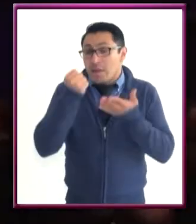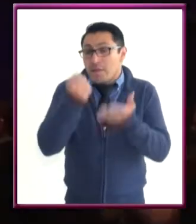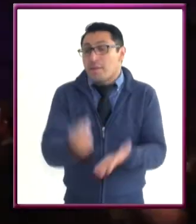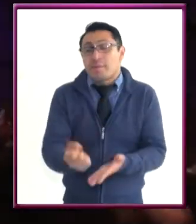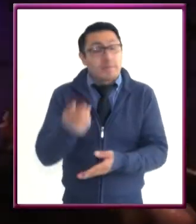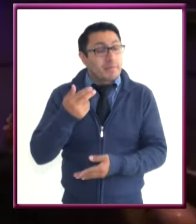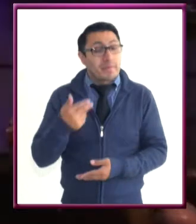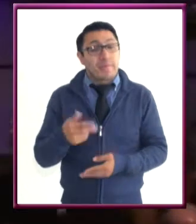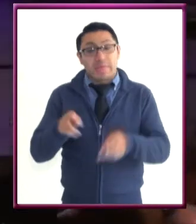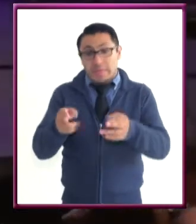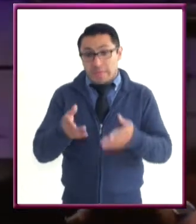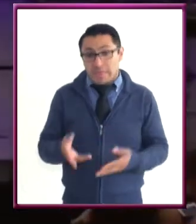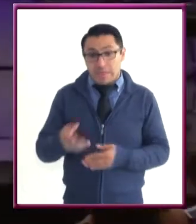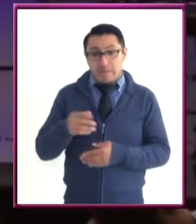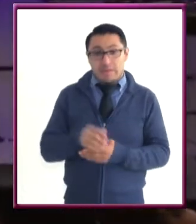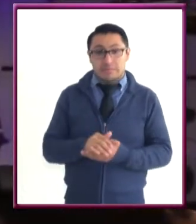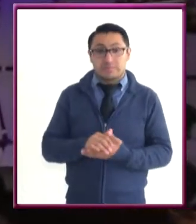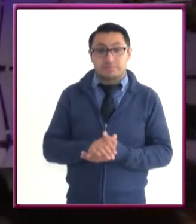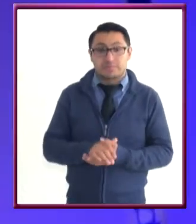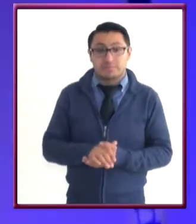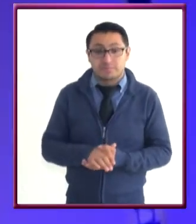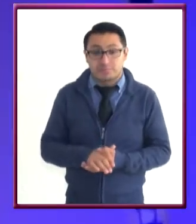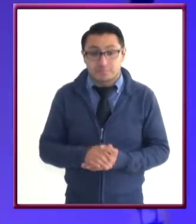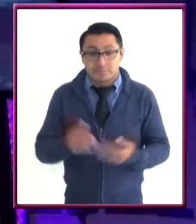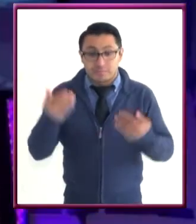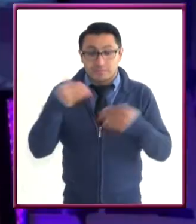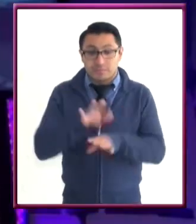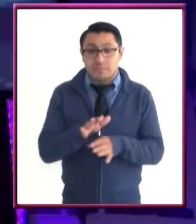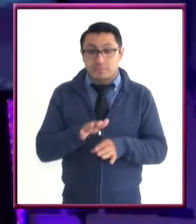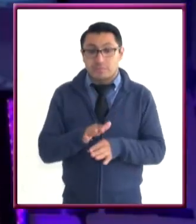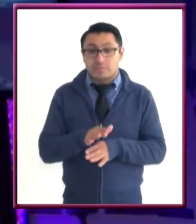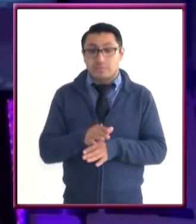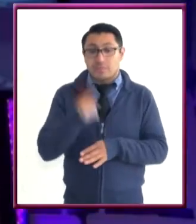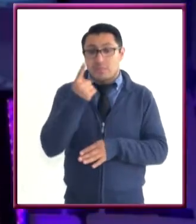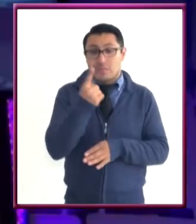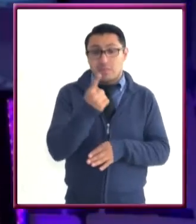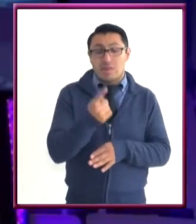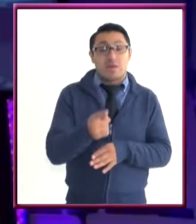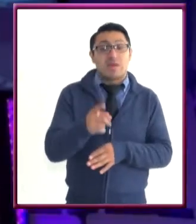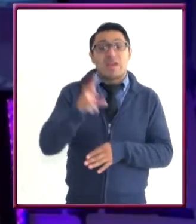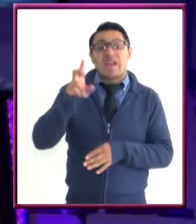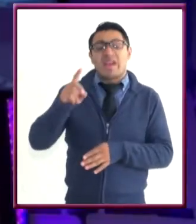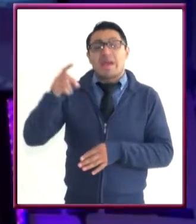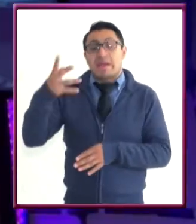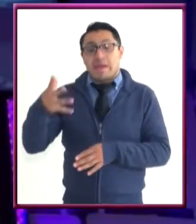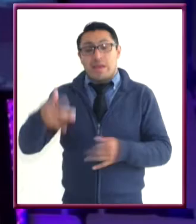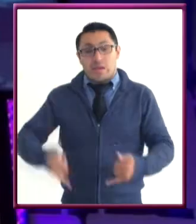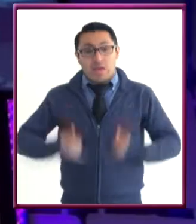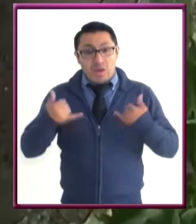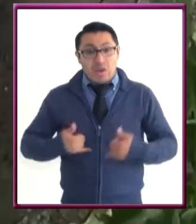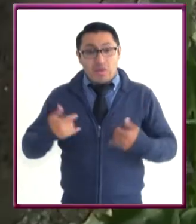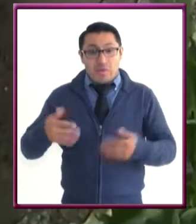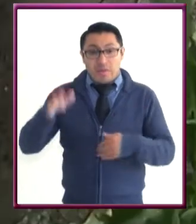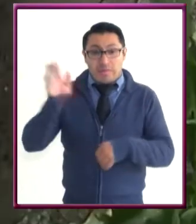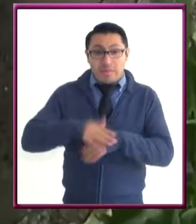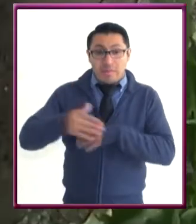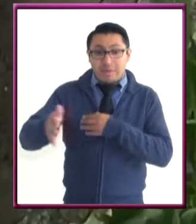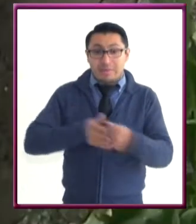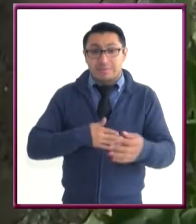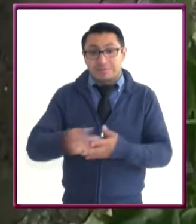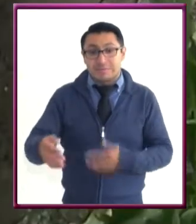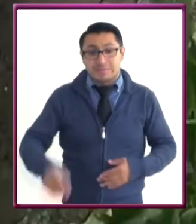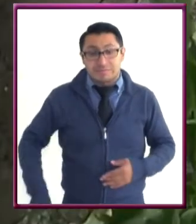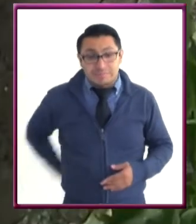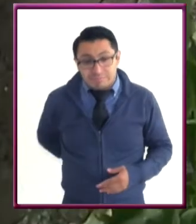que otorgó el MIT a uno de los 35 jóvenes más innovadores, que en este caso pues, se